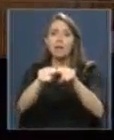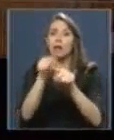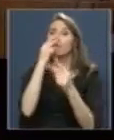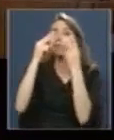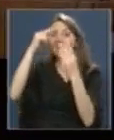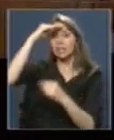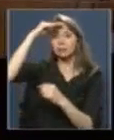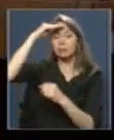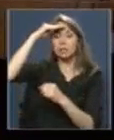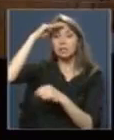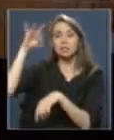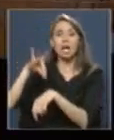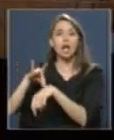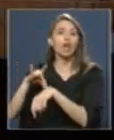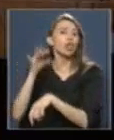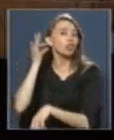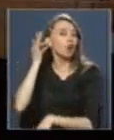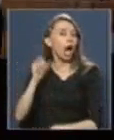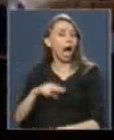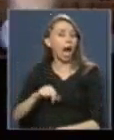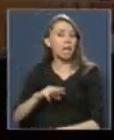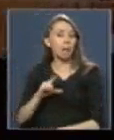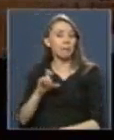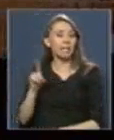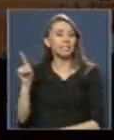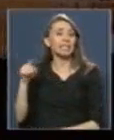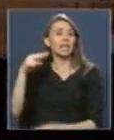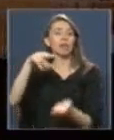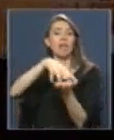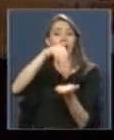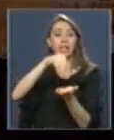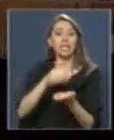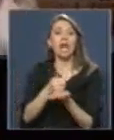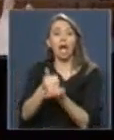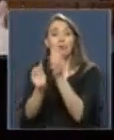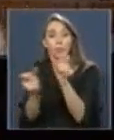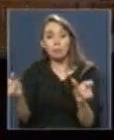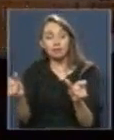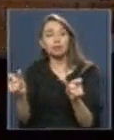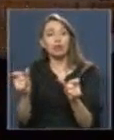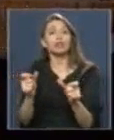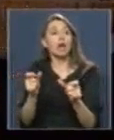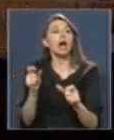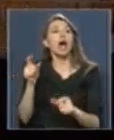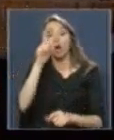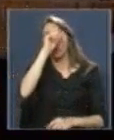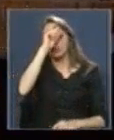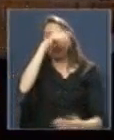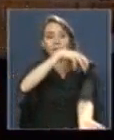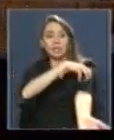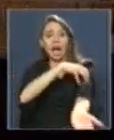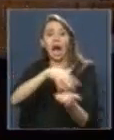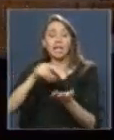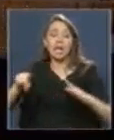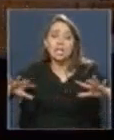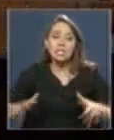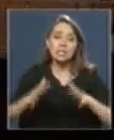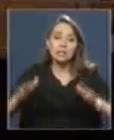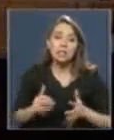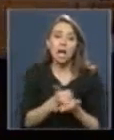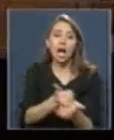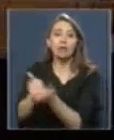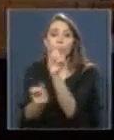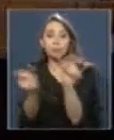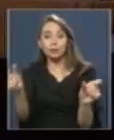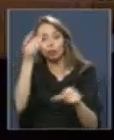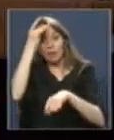por ejemplo, de la doctora Ana Miles, una paliativista de Arica, que en el hospital regional se la juega por disminuir el dolor de